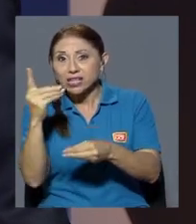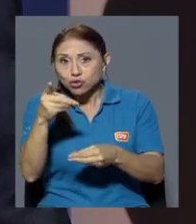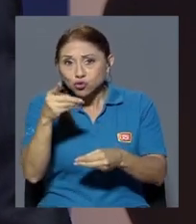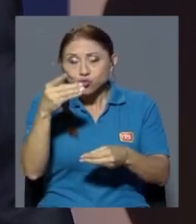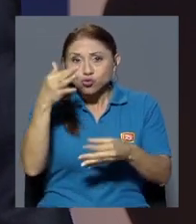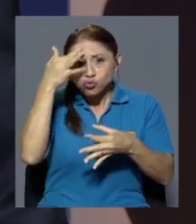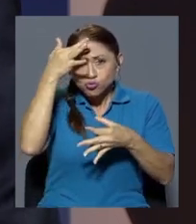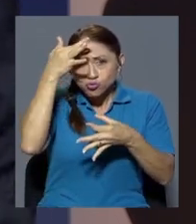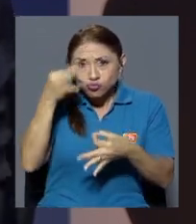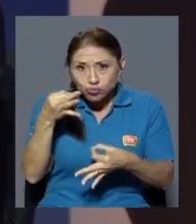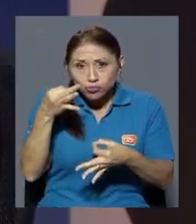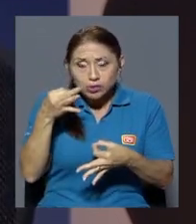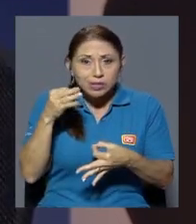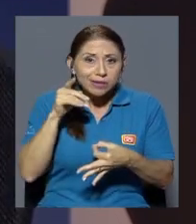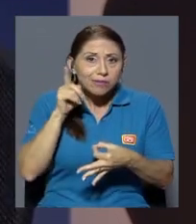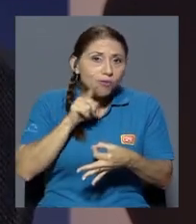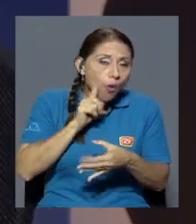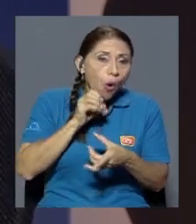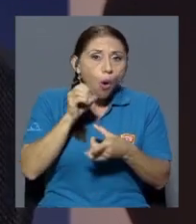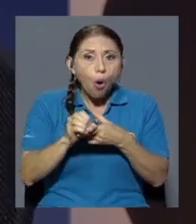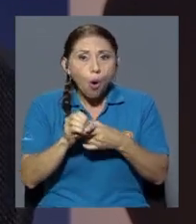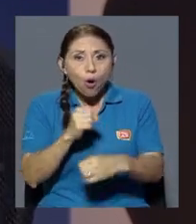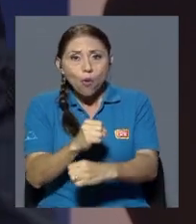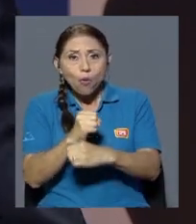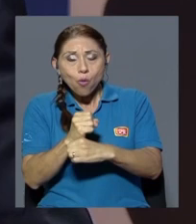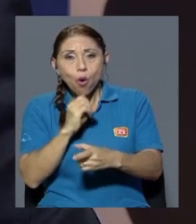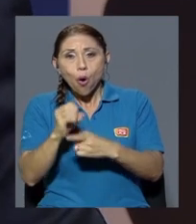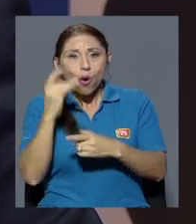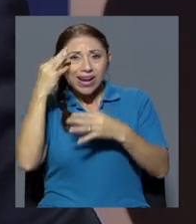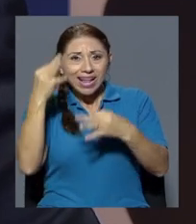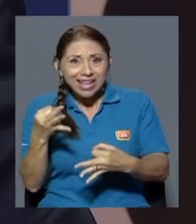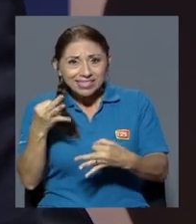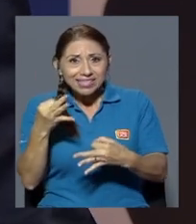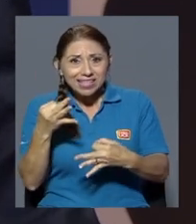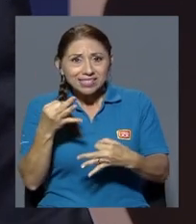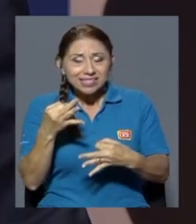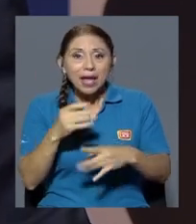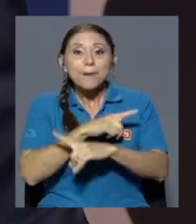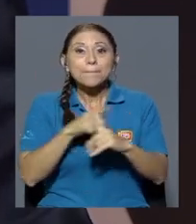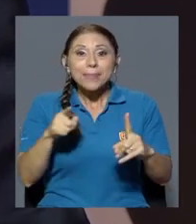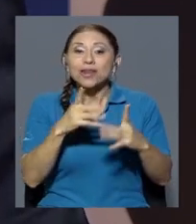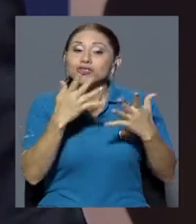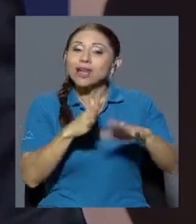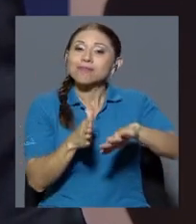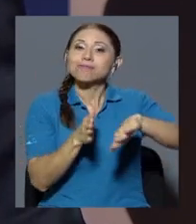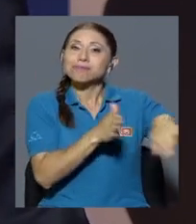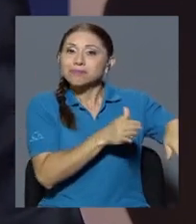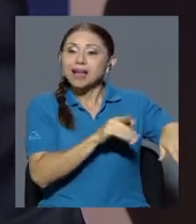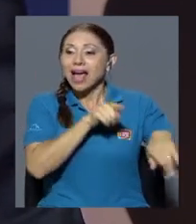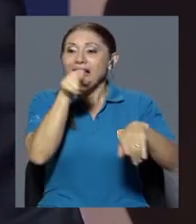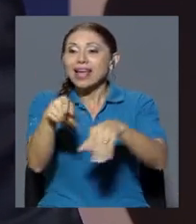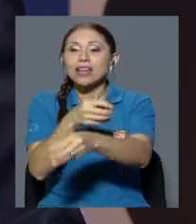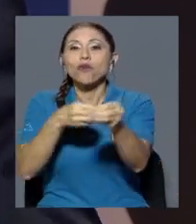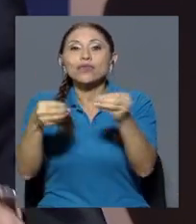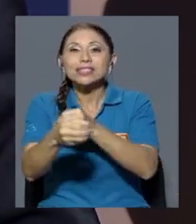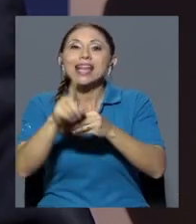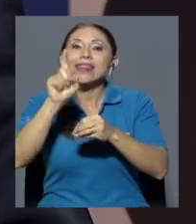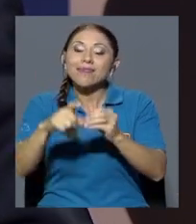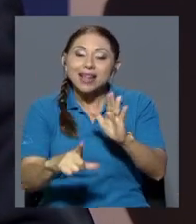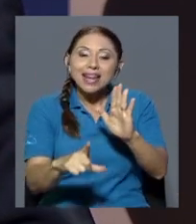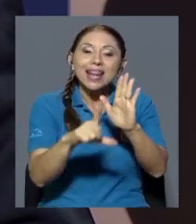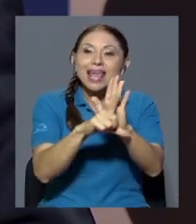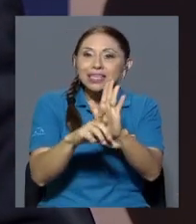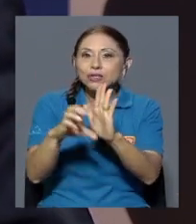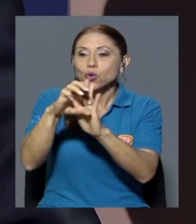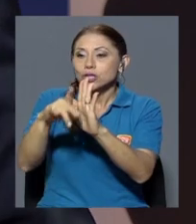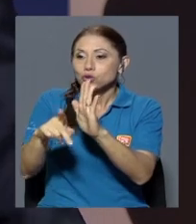y la deja a un lado y entra a la oficina y recoge sus códigos sus leyes la constitución los tratados y con eso